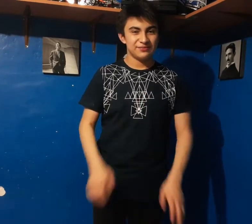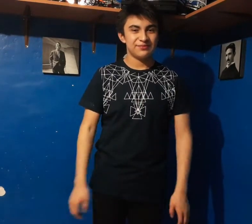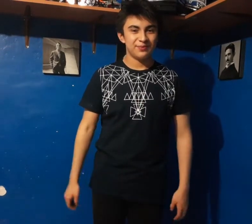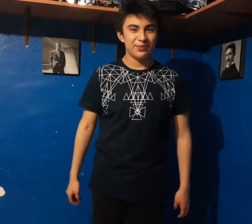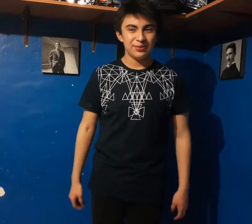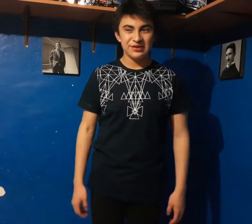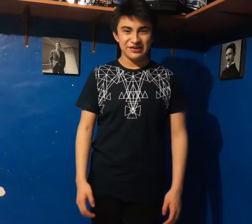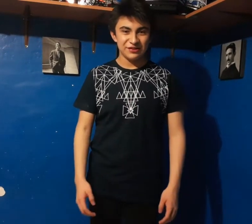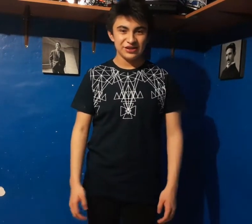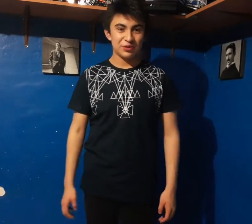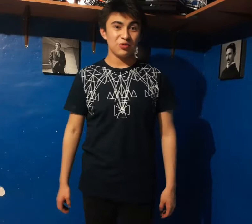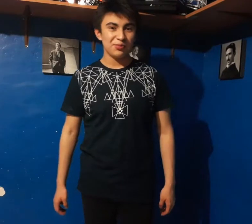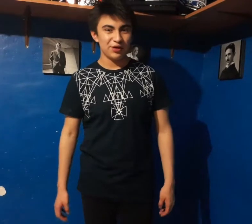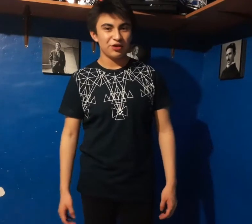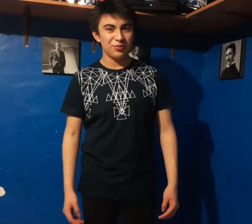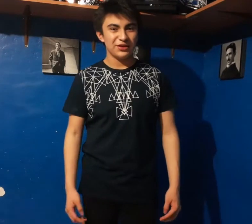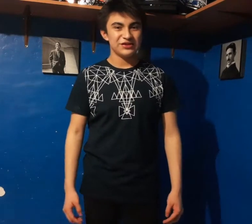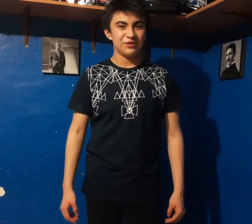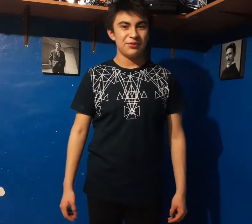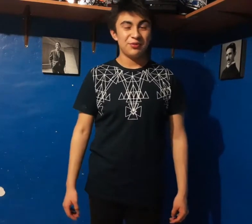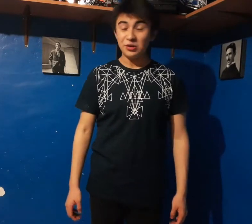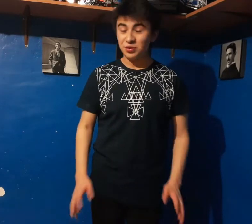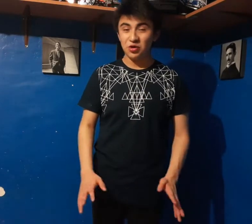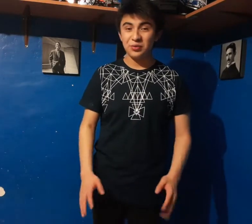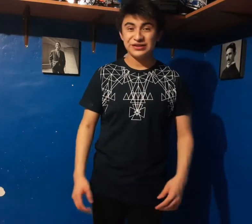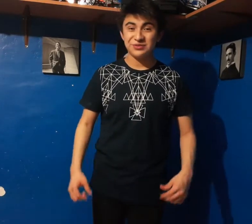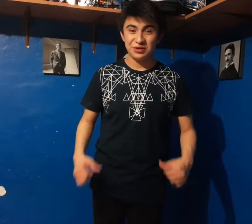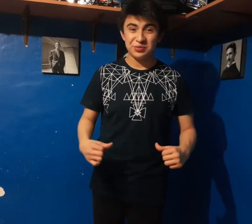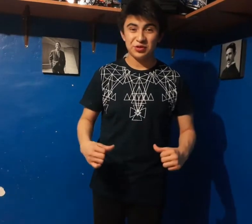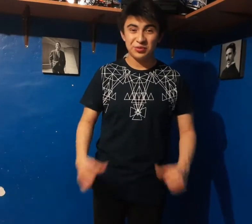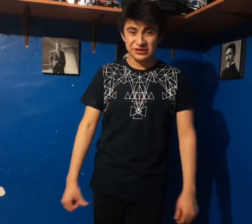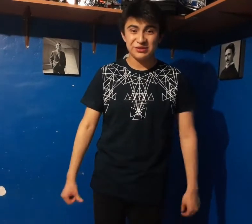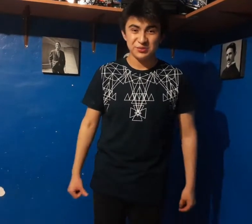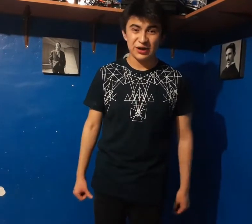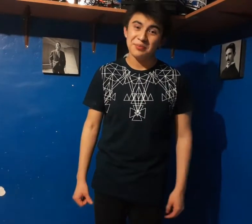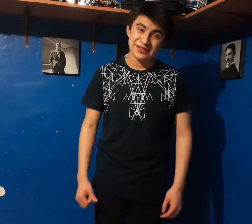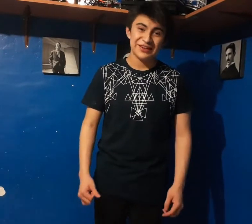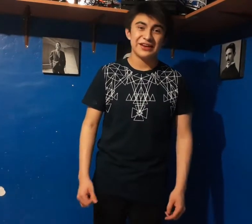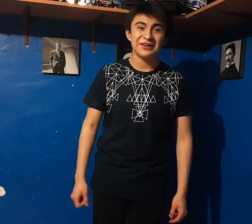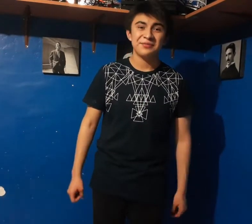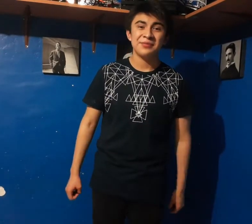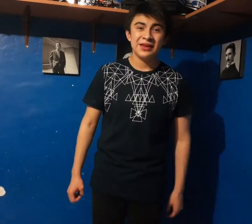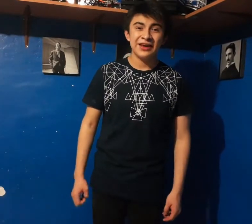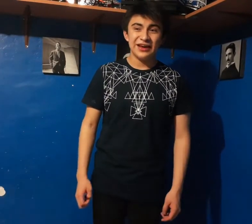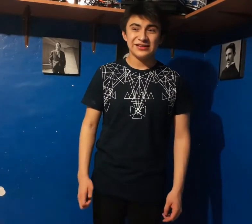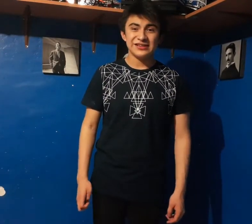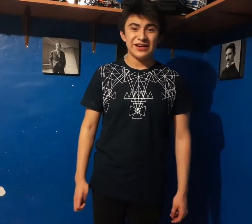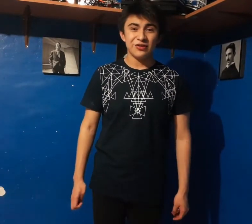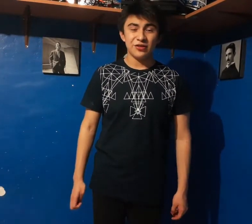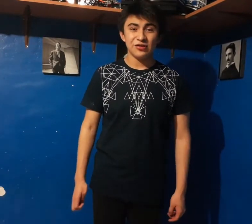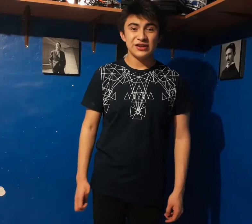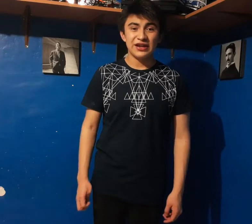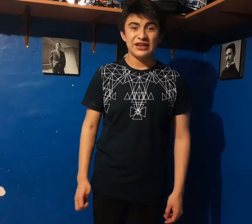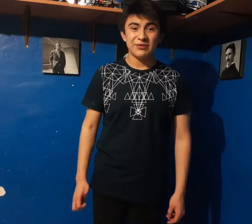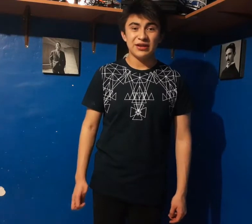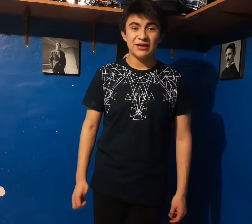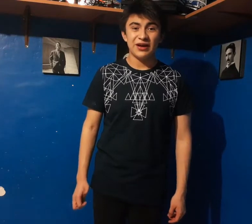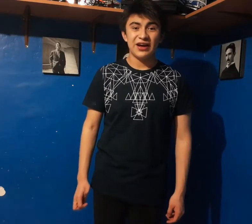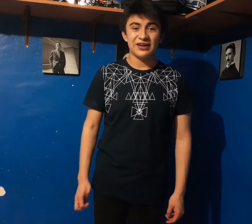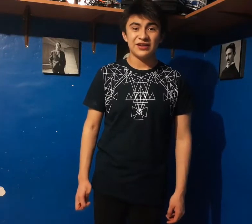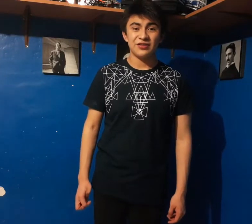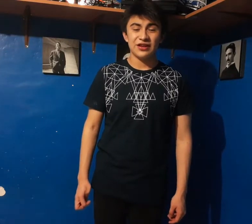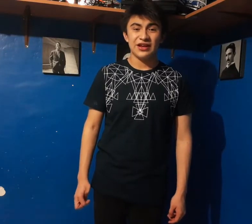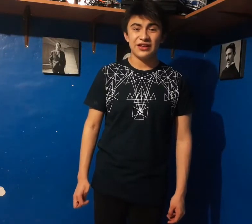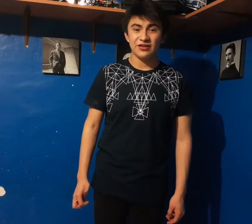morías. Sí, no se preocupen por el COVID-19. Bueno, preocúpense, pero preocúpense más por la peste negra. Esa sí era dolorosa y te